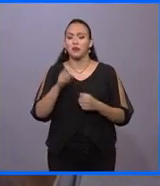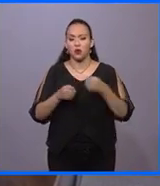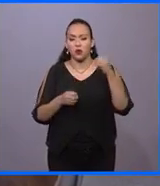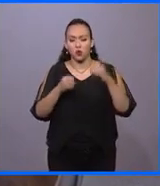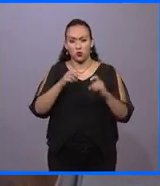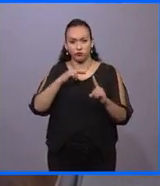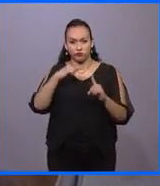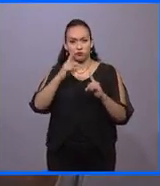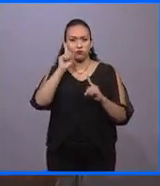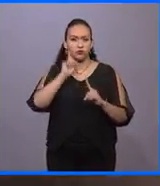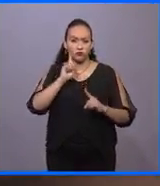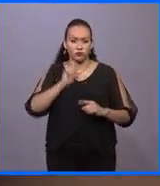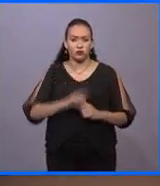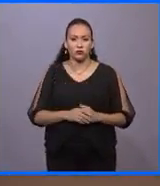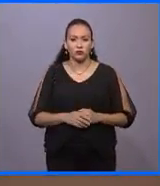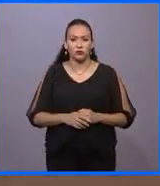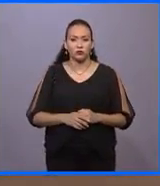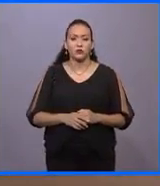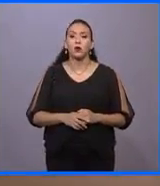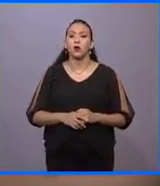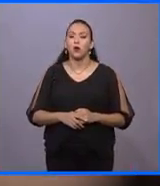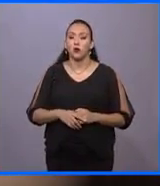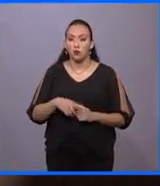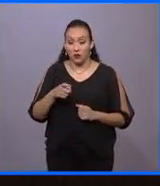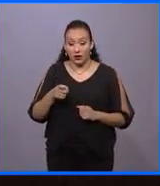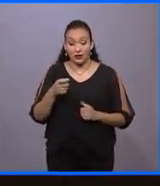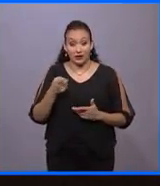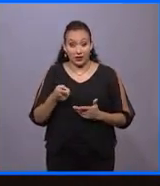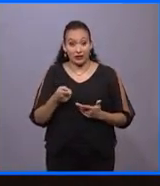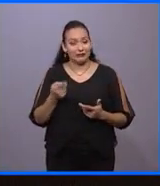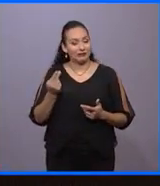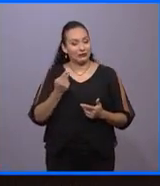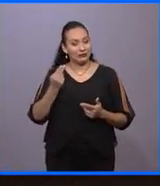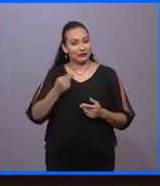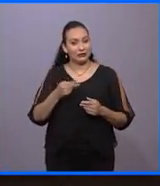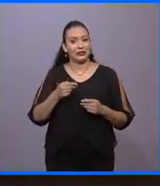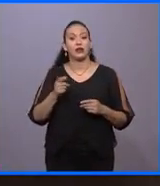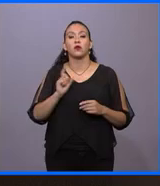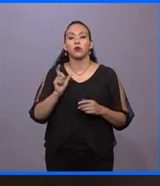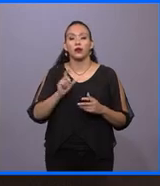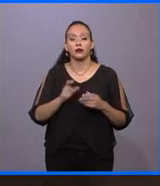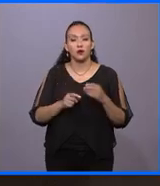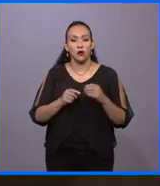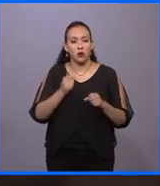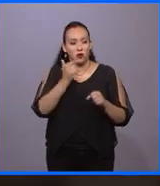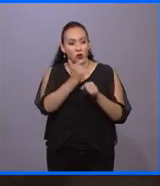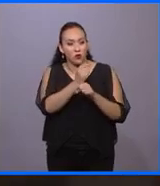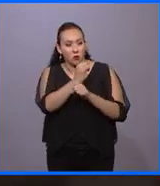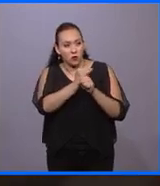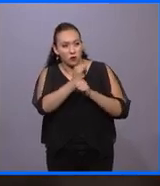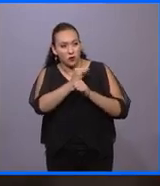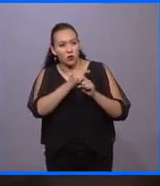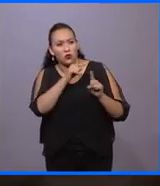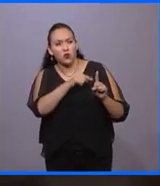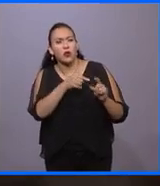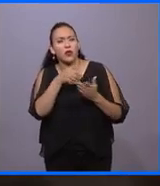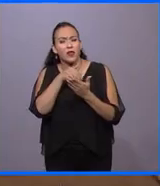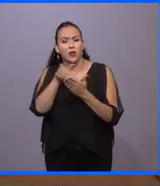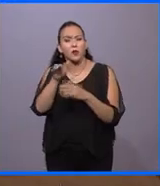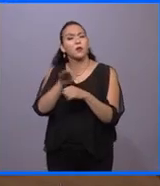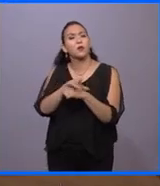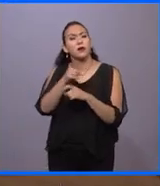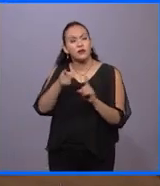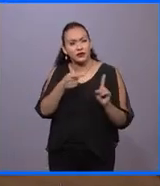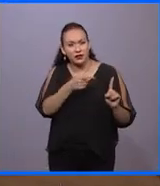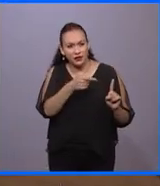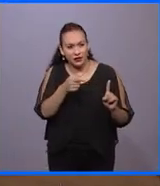con perspectiva de género. Por lo que en este tipo de casos es necesario desaparecer cualquier diferenciación motivada por el origen